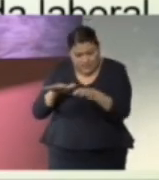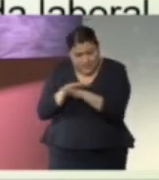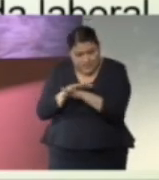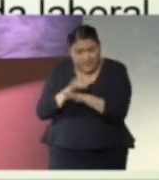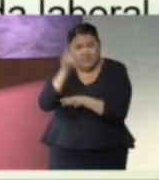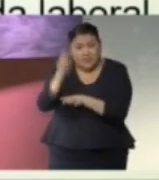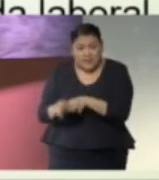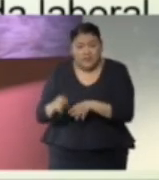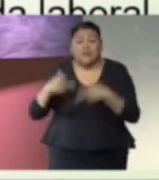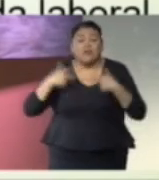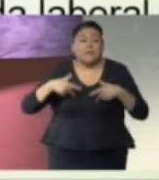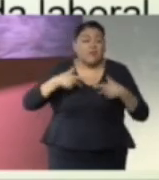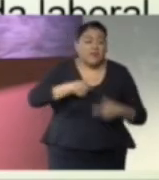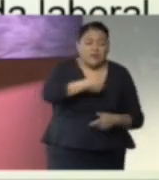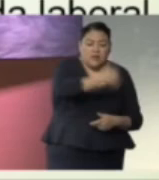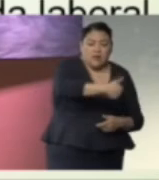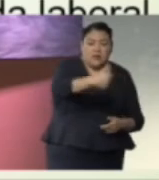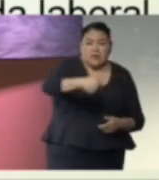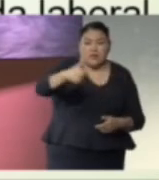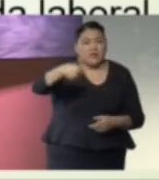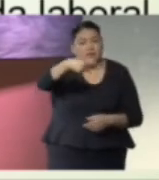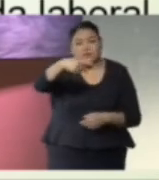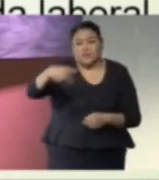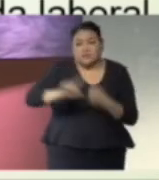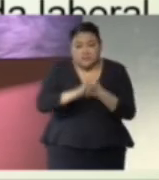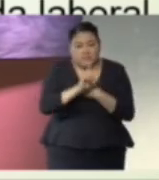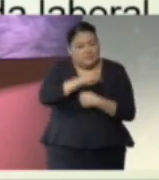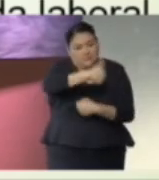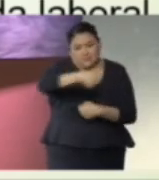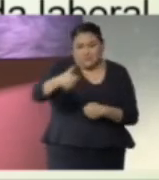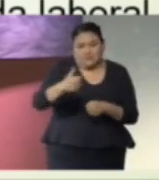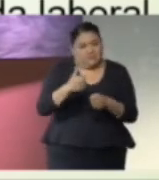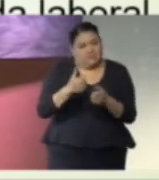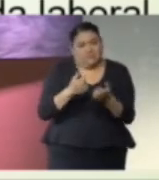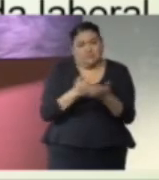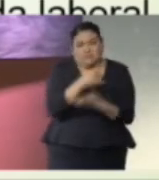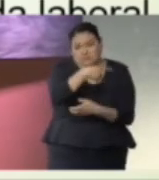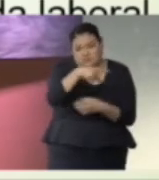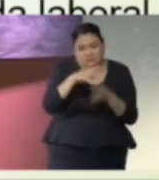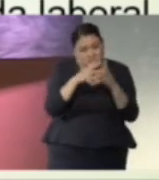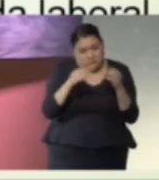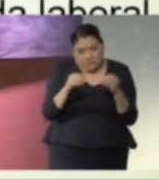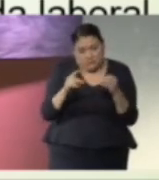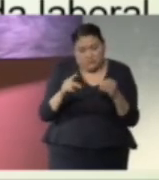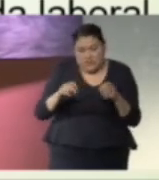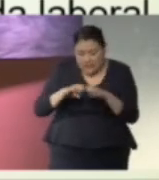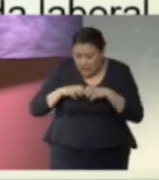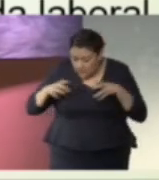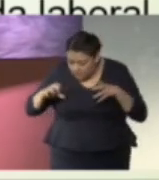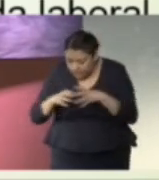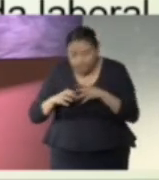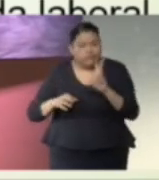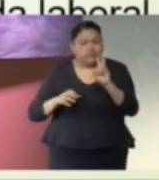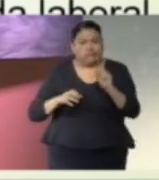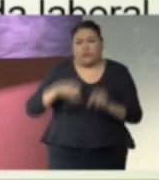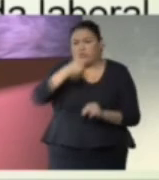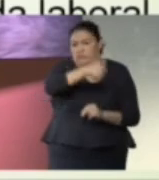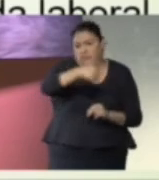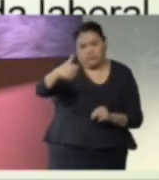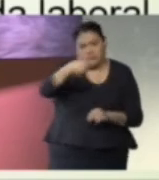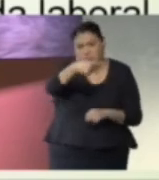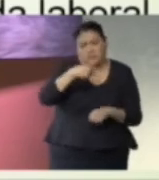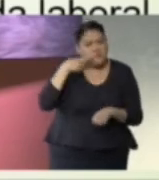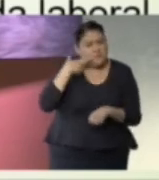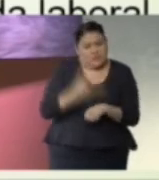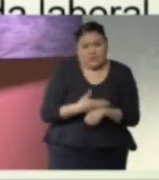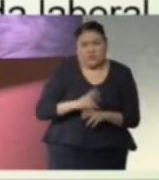de que cada quien resuelva sus dificultades de manera individual, es parte de lo que está incluso en